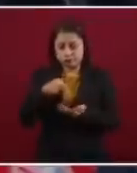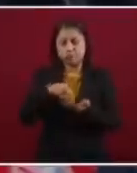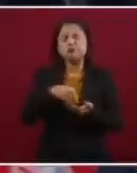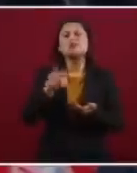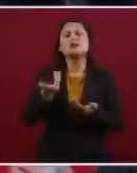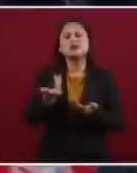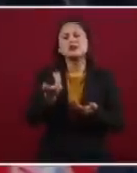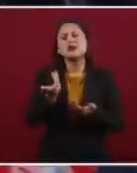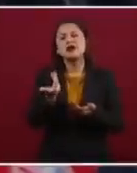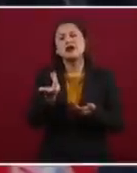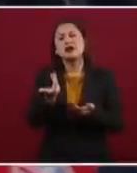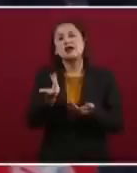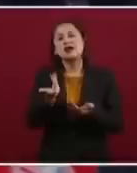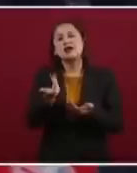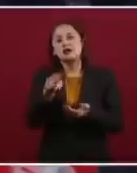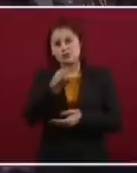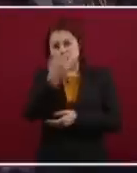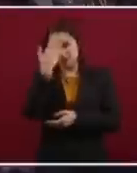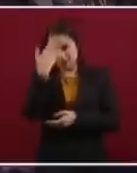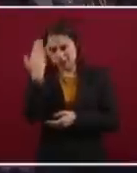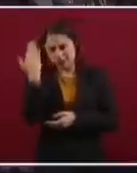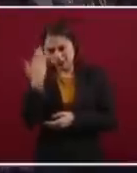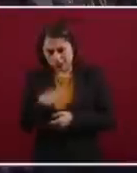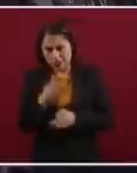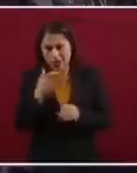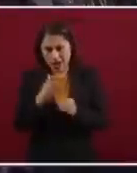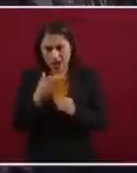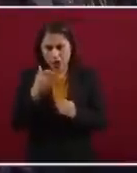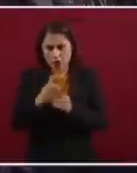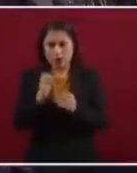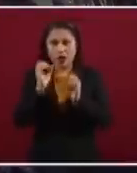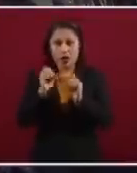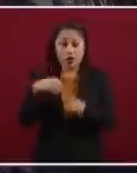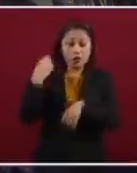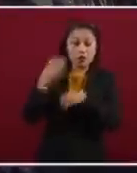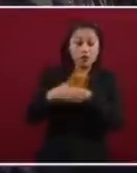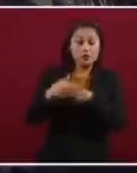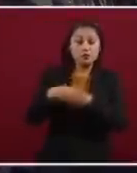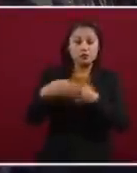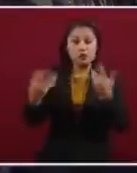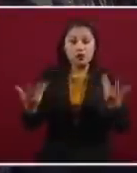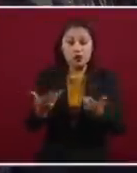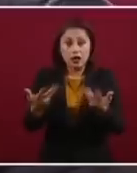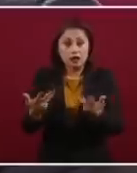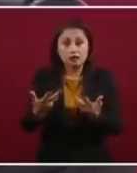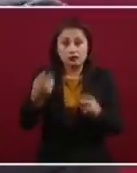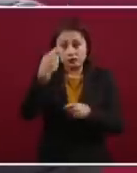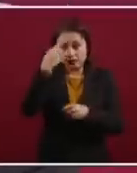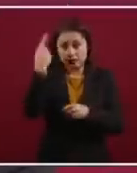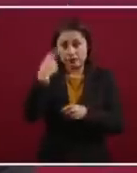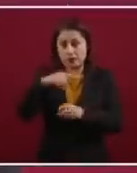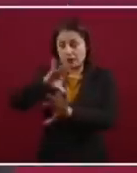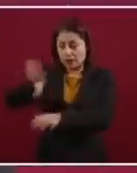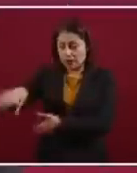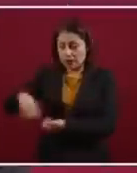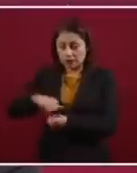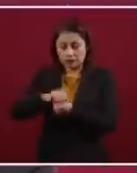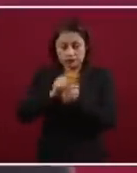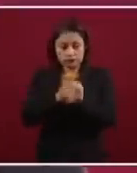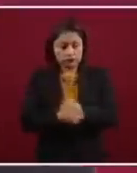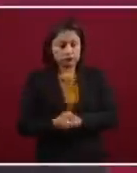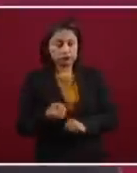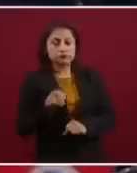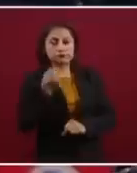de estas confiscaciones que se estén haciendo que se vayan a hacer para poder ser destinados a este programa cuál sería el porcentaje